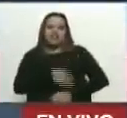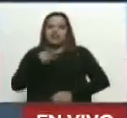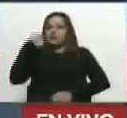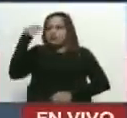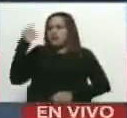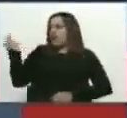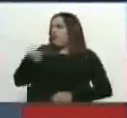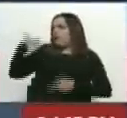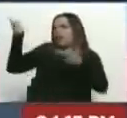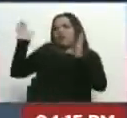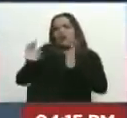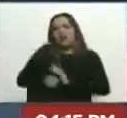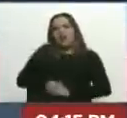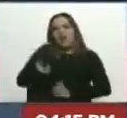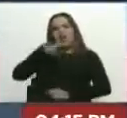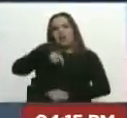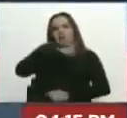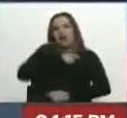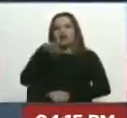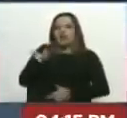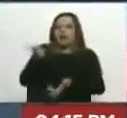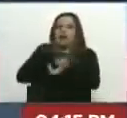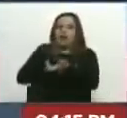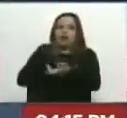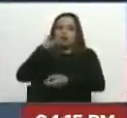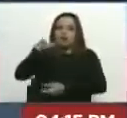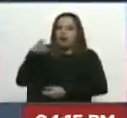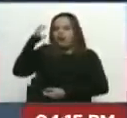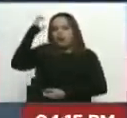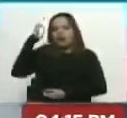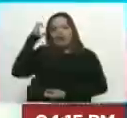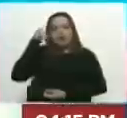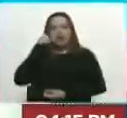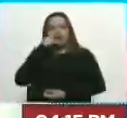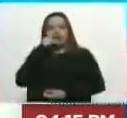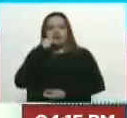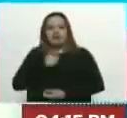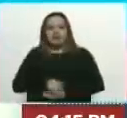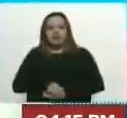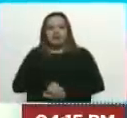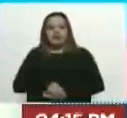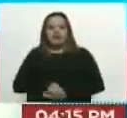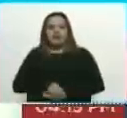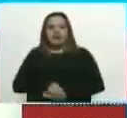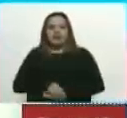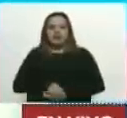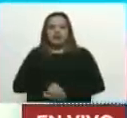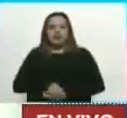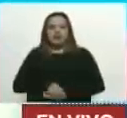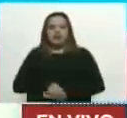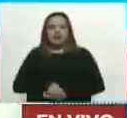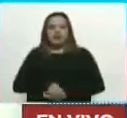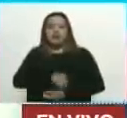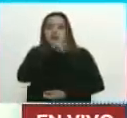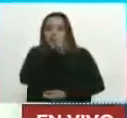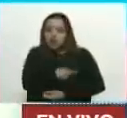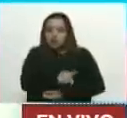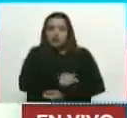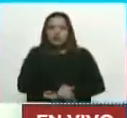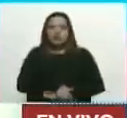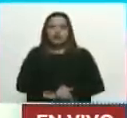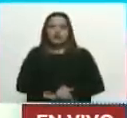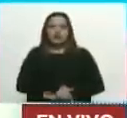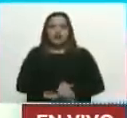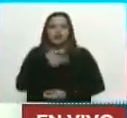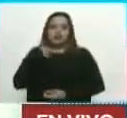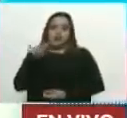mí, os imaginaros, ¿no? A una europea en este momento con la que está cayendo. Y además, bueno, soy vasca,